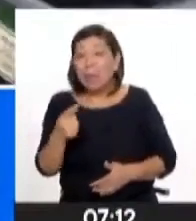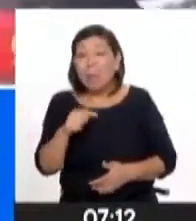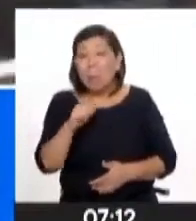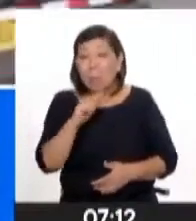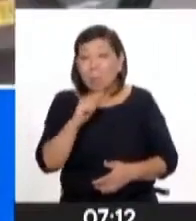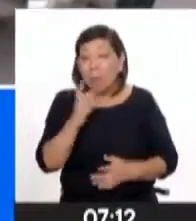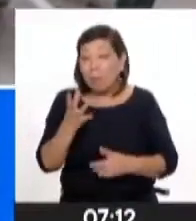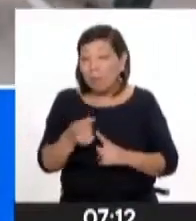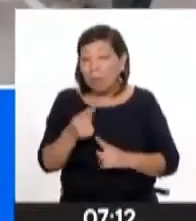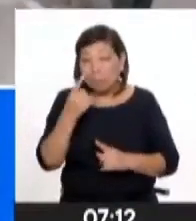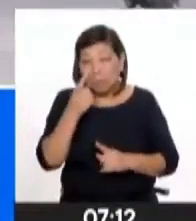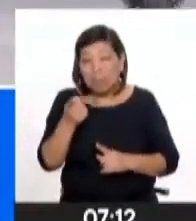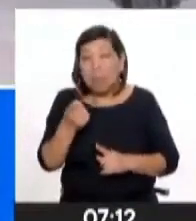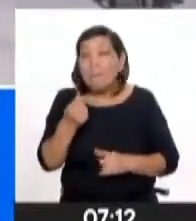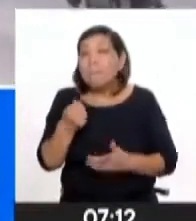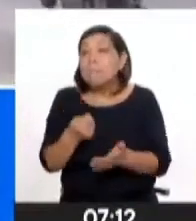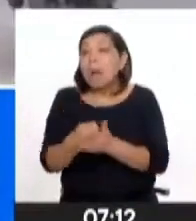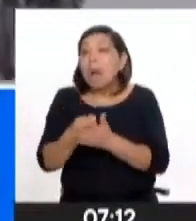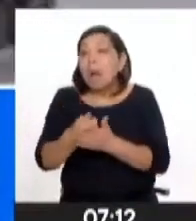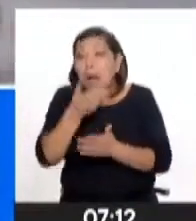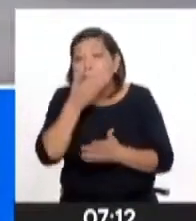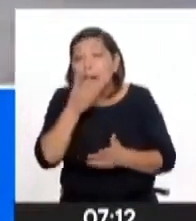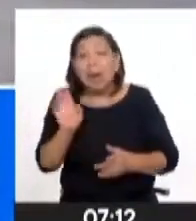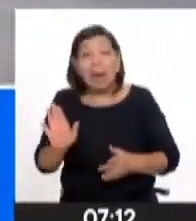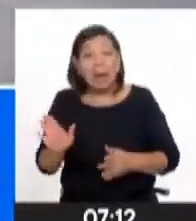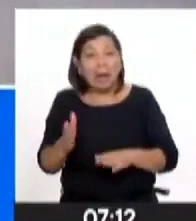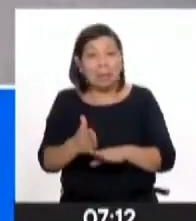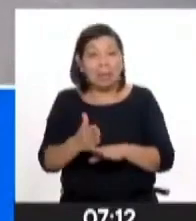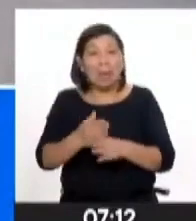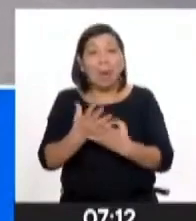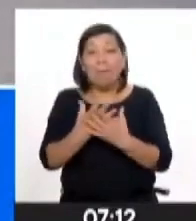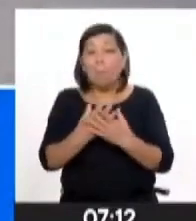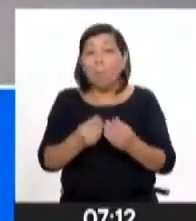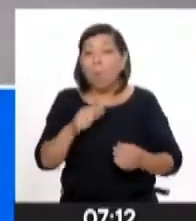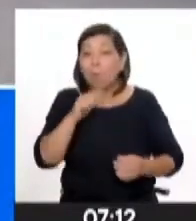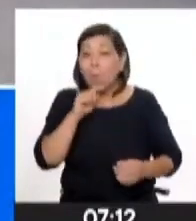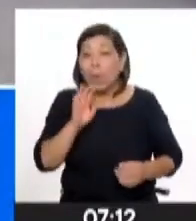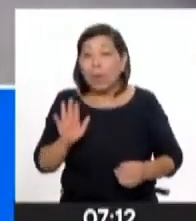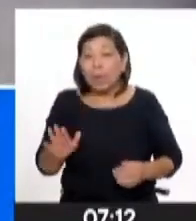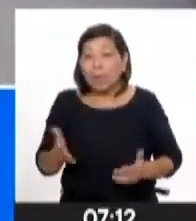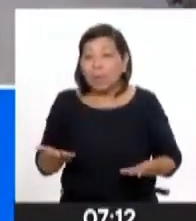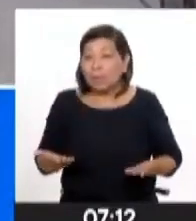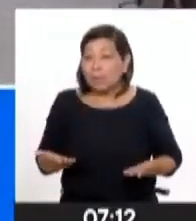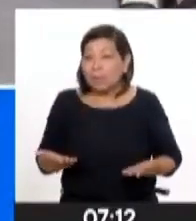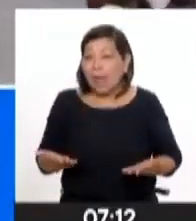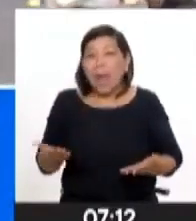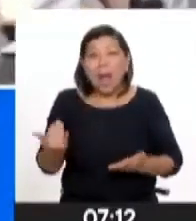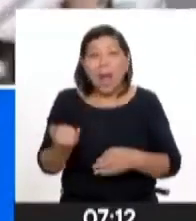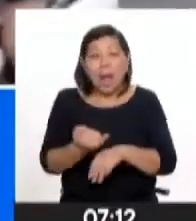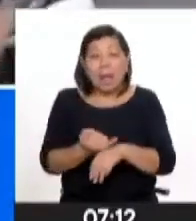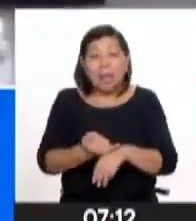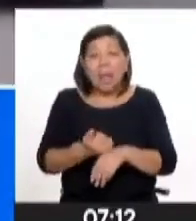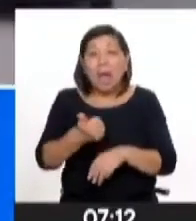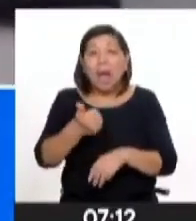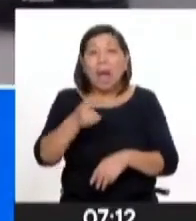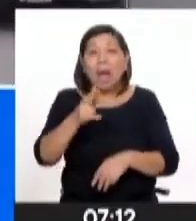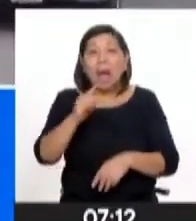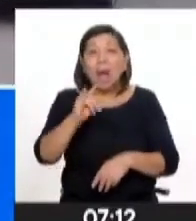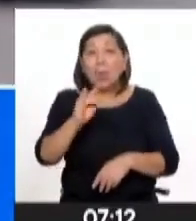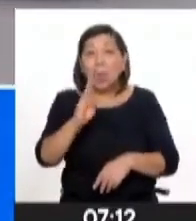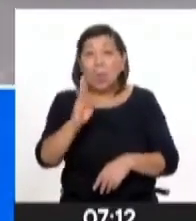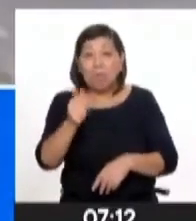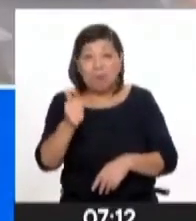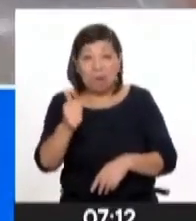Bajo estrictas medidas de seguridad, el ciudadano de nacionalidad neerlandesa fue llevado desde la prisión de Anconi hasta este aeropuerto, donde